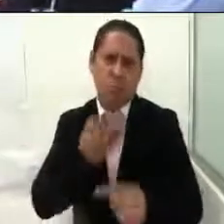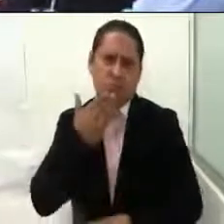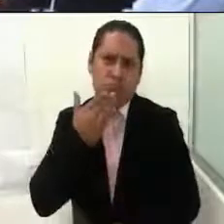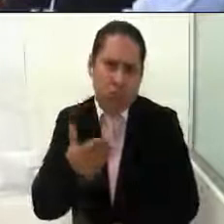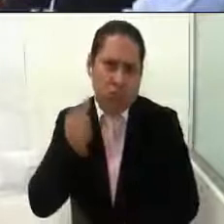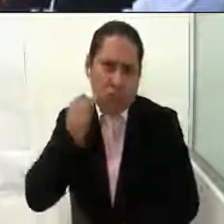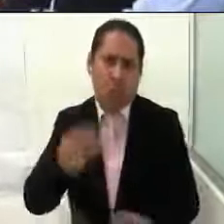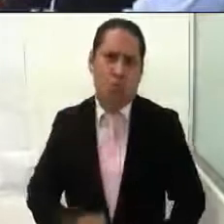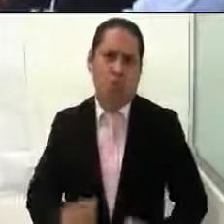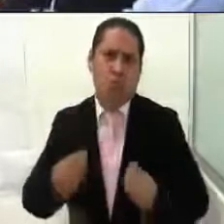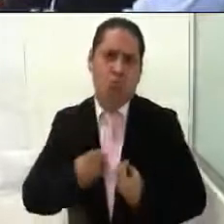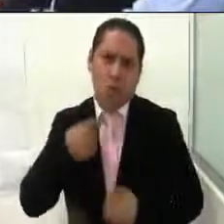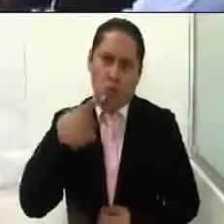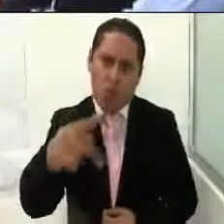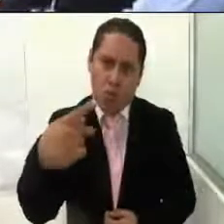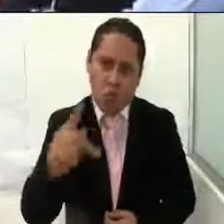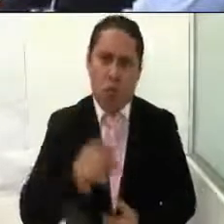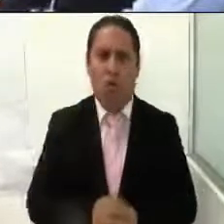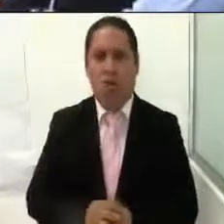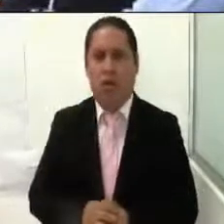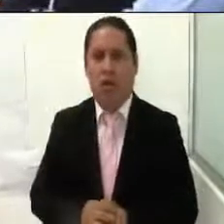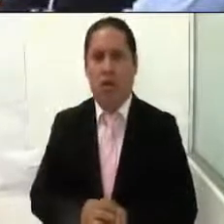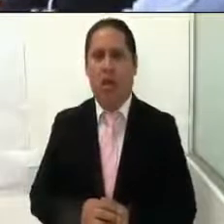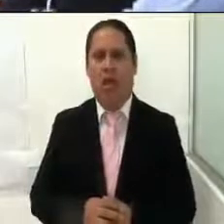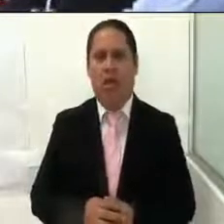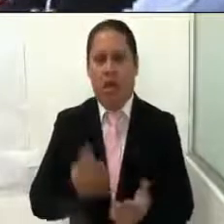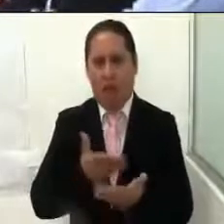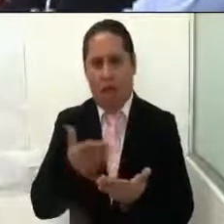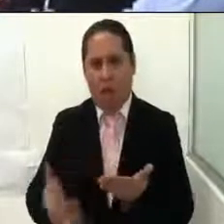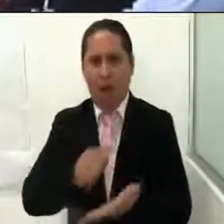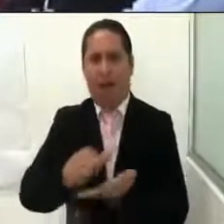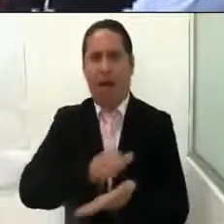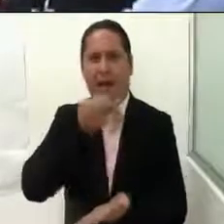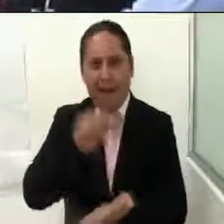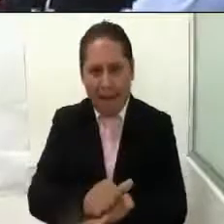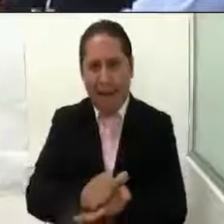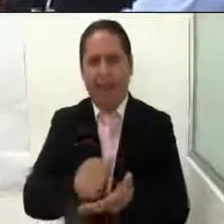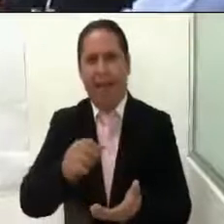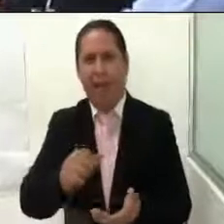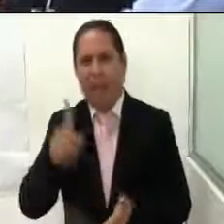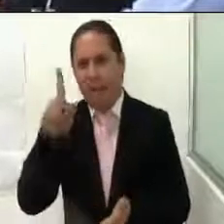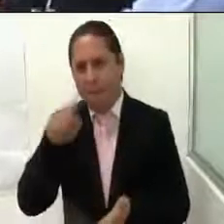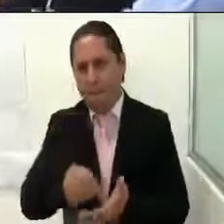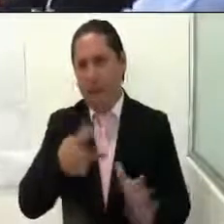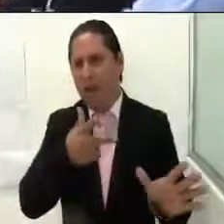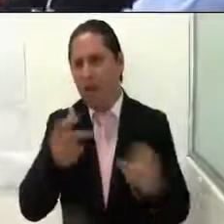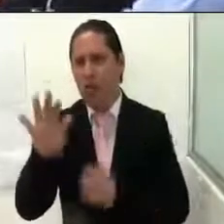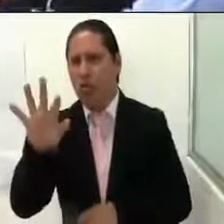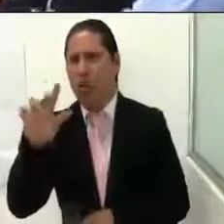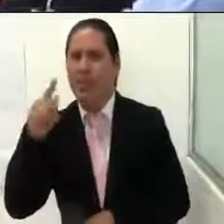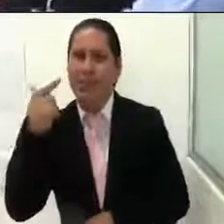por lo anterior el registro civil desde su creación en 1857